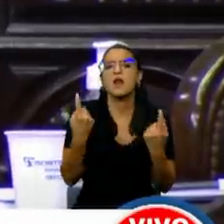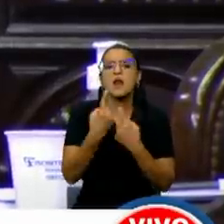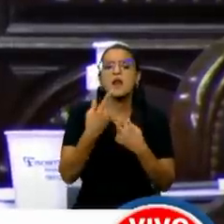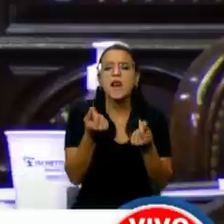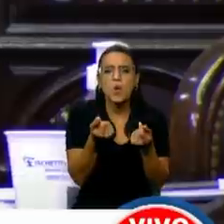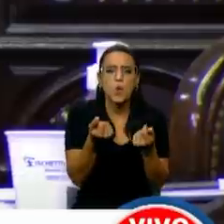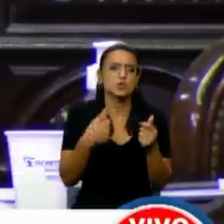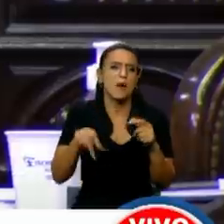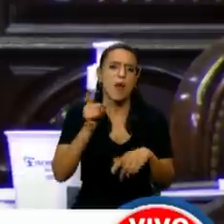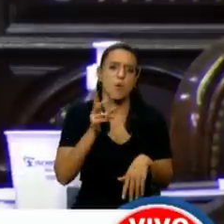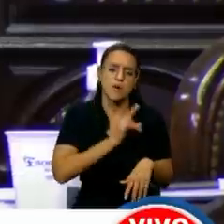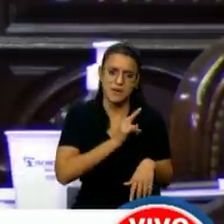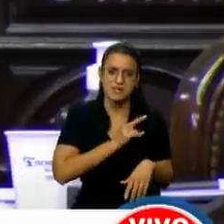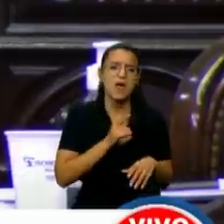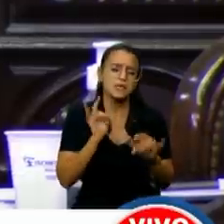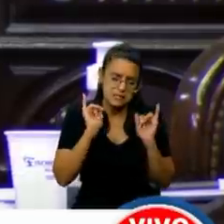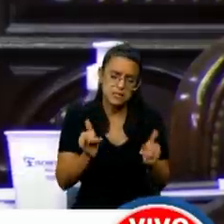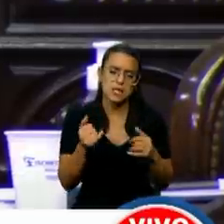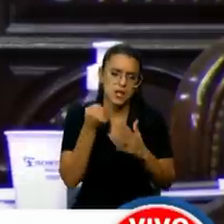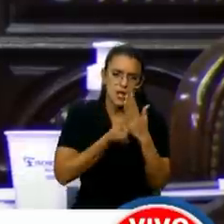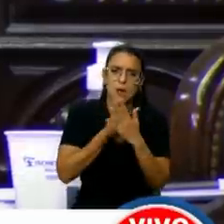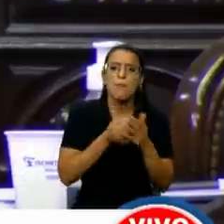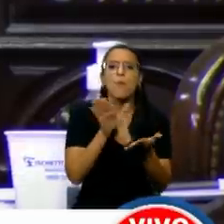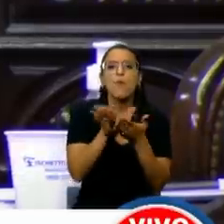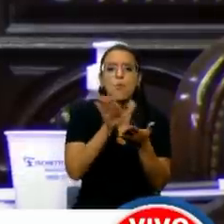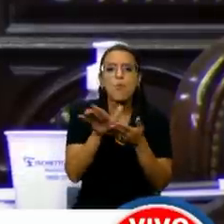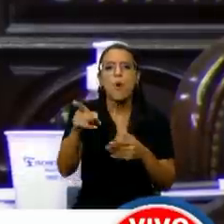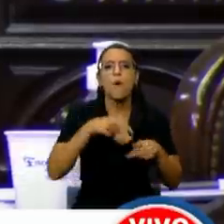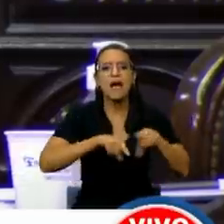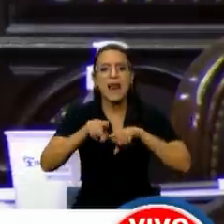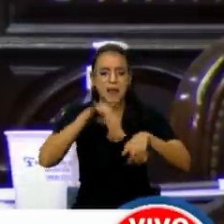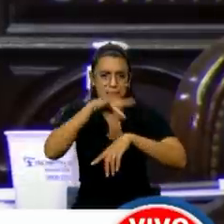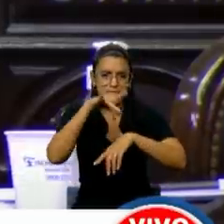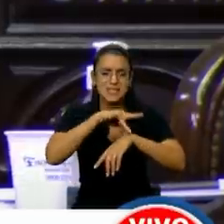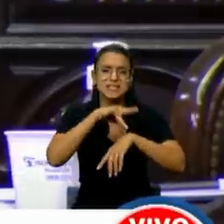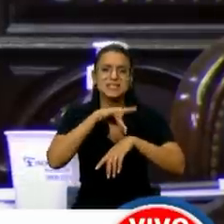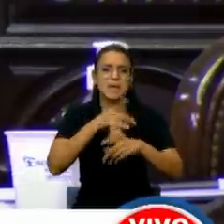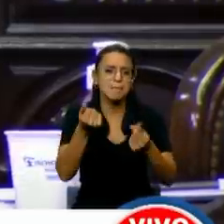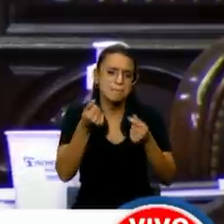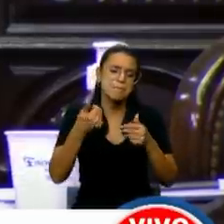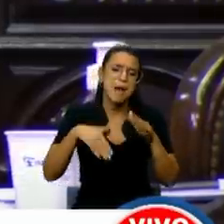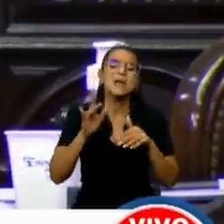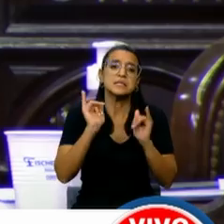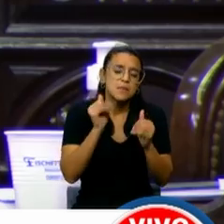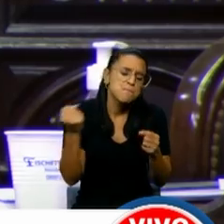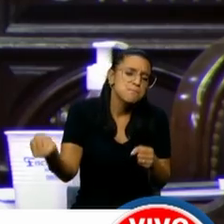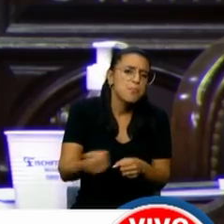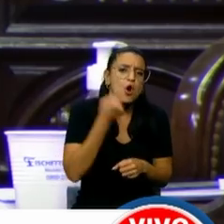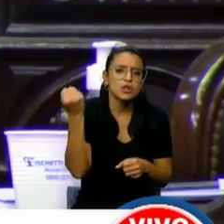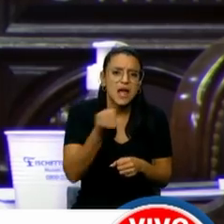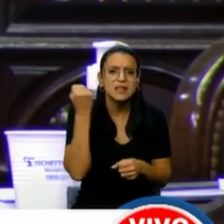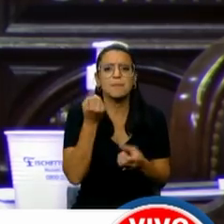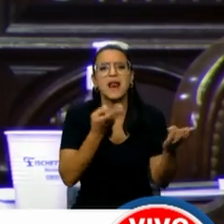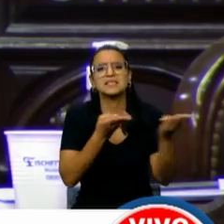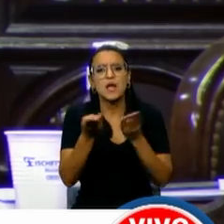no tengo duda más recursos para la nueva carrera de medicina trascendental para los servicios de